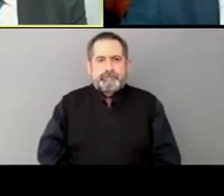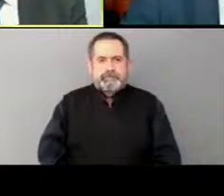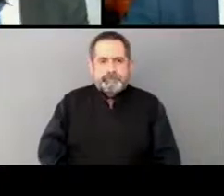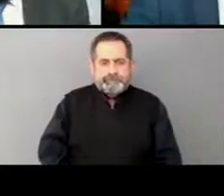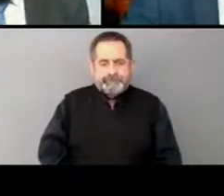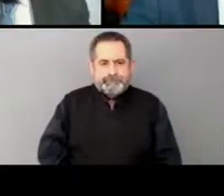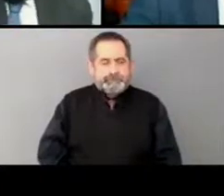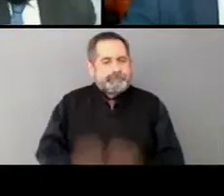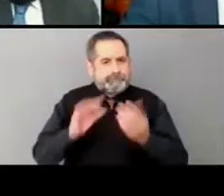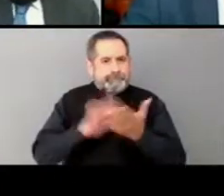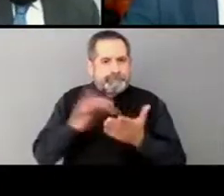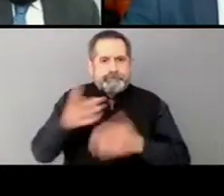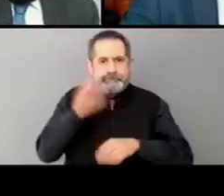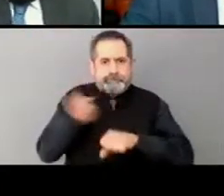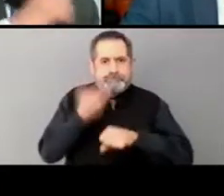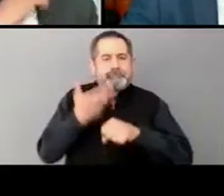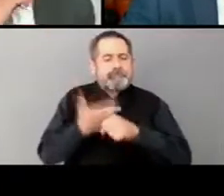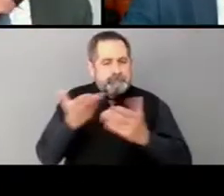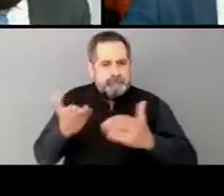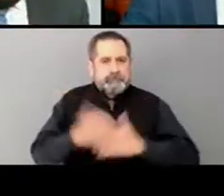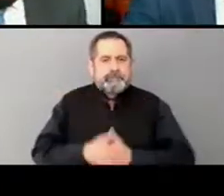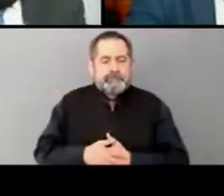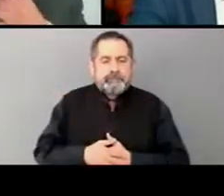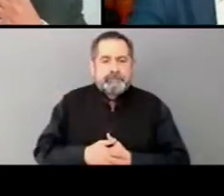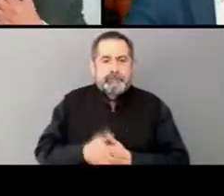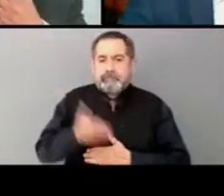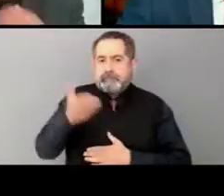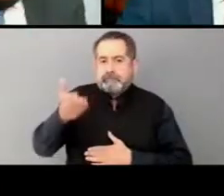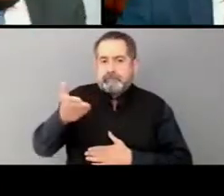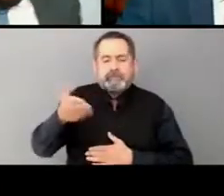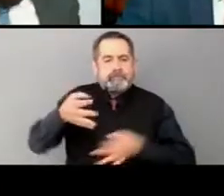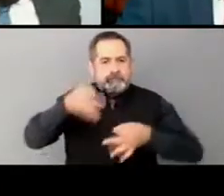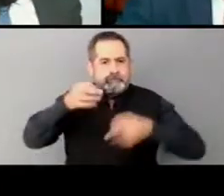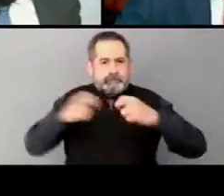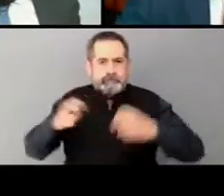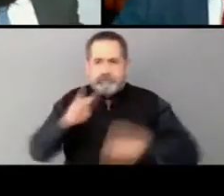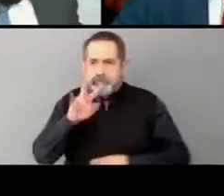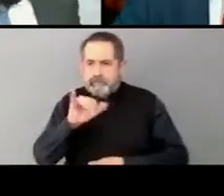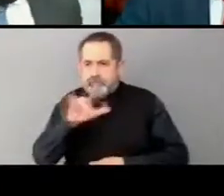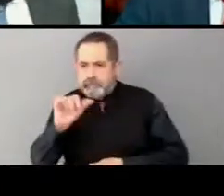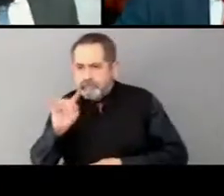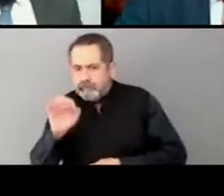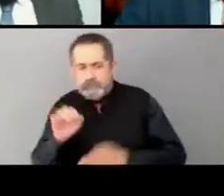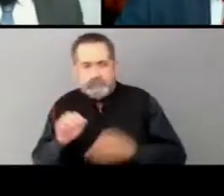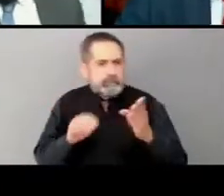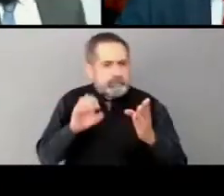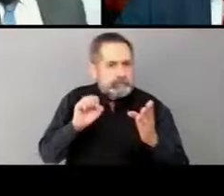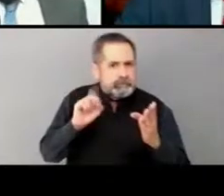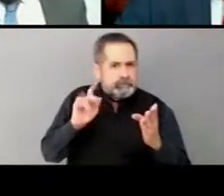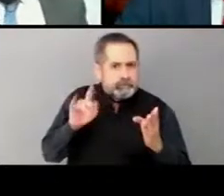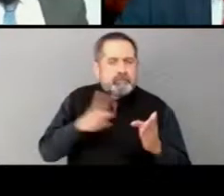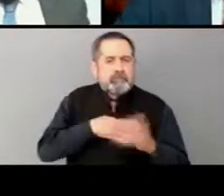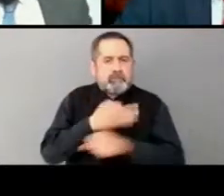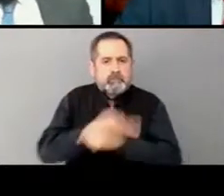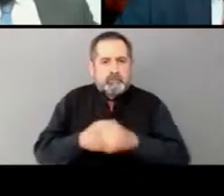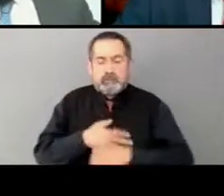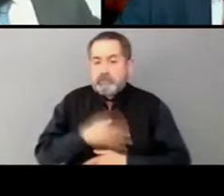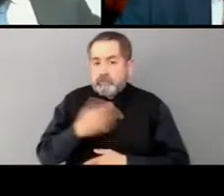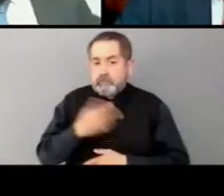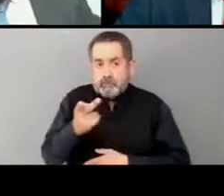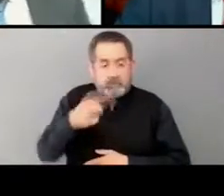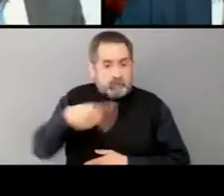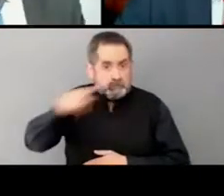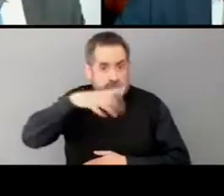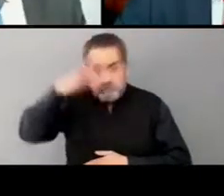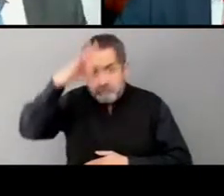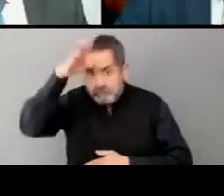Muchas gracias, señor secretario. Magistrada Villafuerte, buenas tardes. Magistrado Espíndola, buenas tardes. Les preguntaría si están de acuerdo